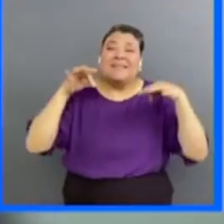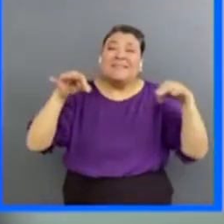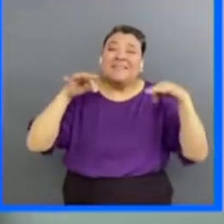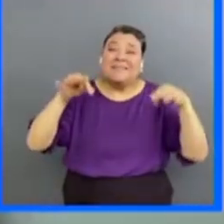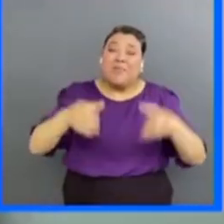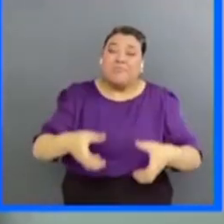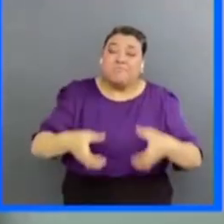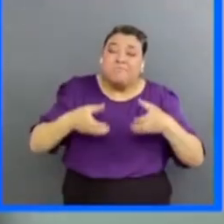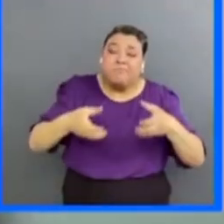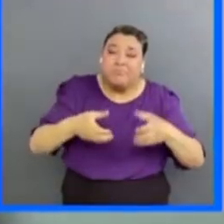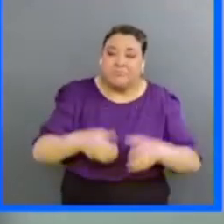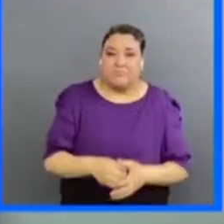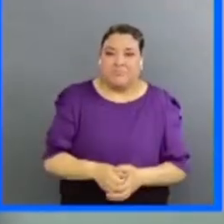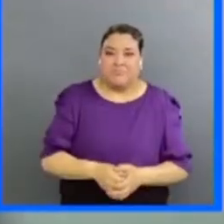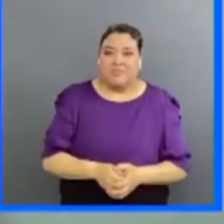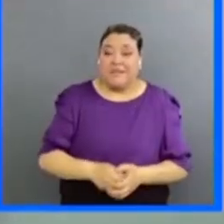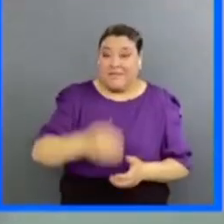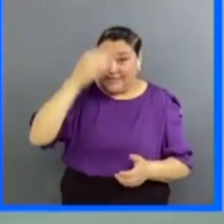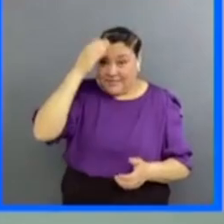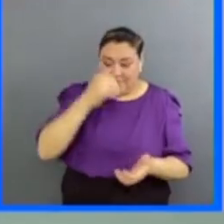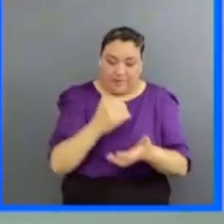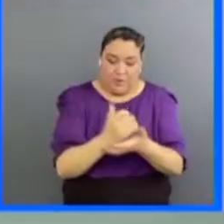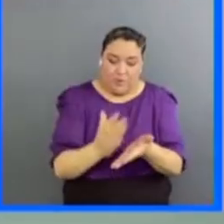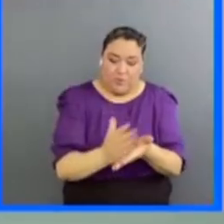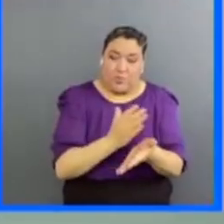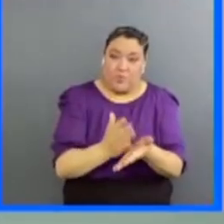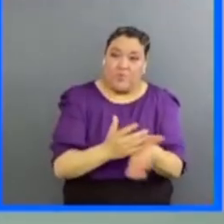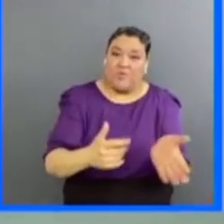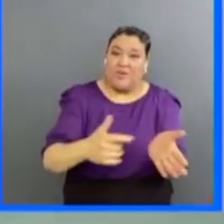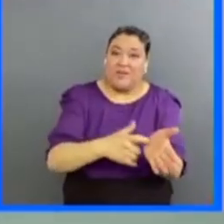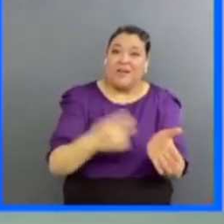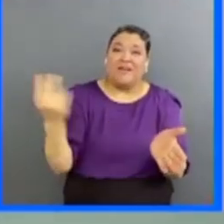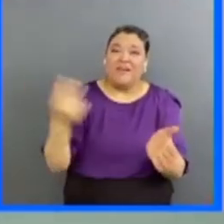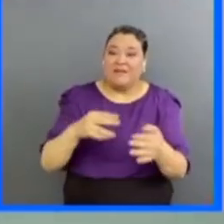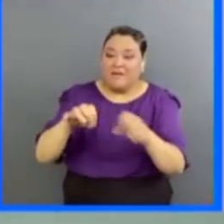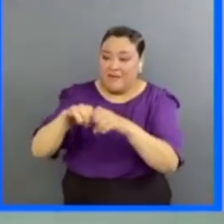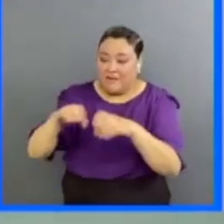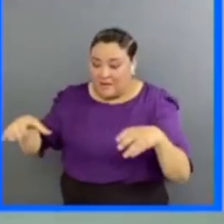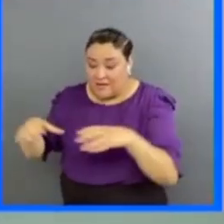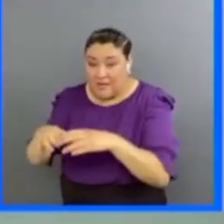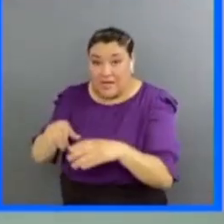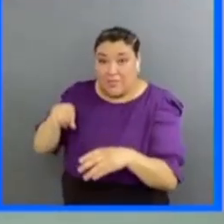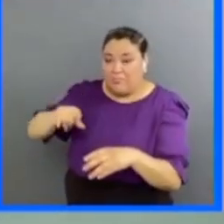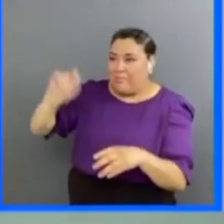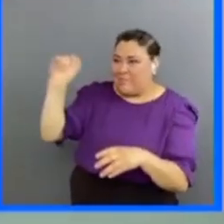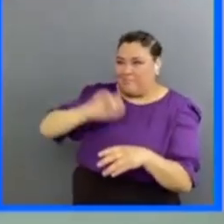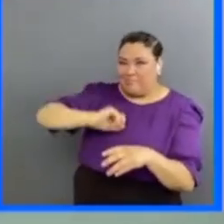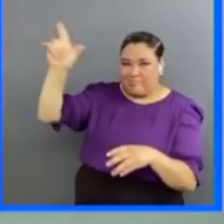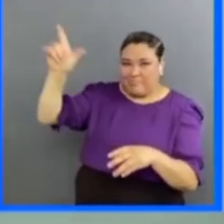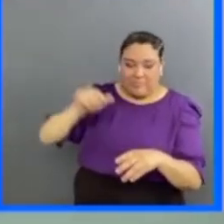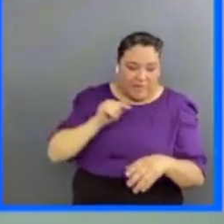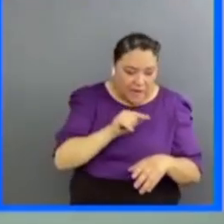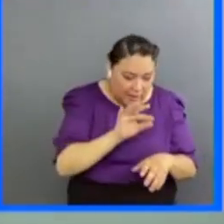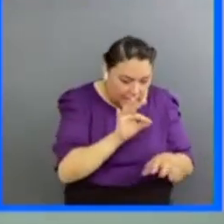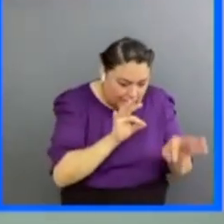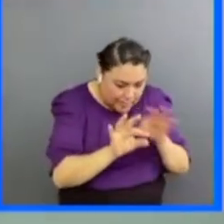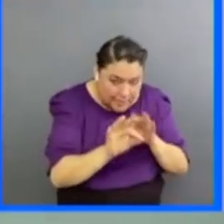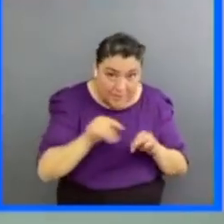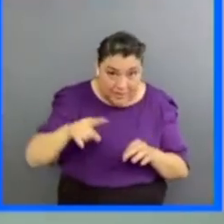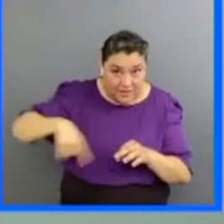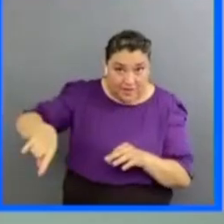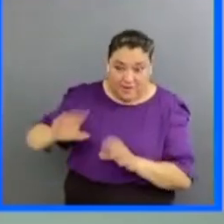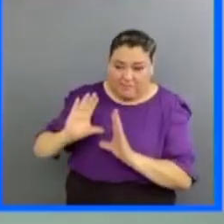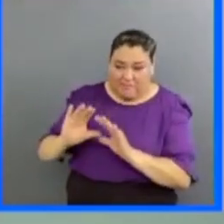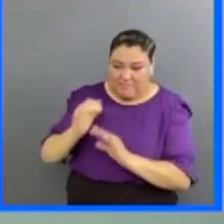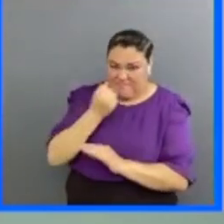sea, si algo evidencia en los cuadernos es que necesitas un equipo de personas altamente especializadas, entrenadas, y con